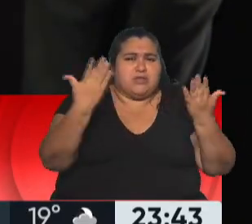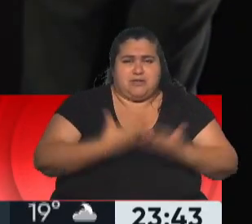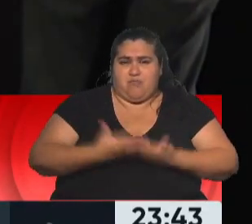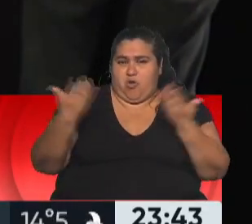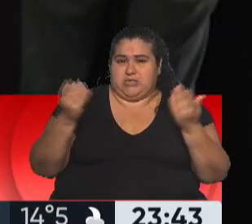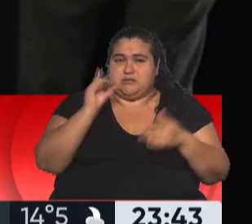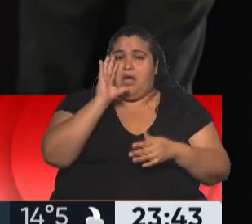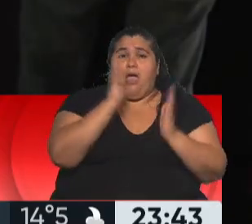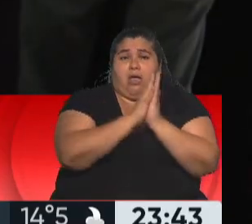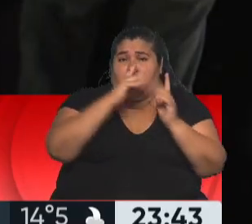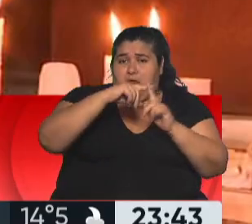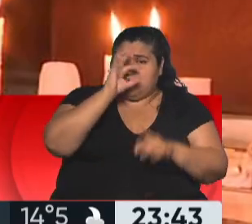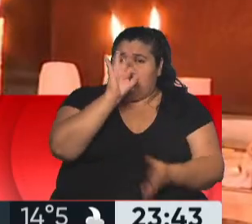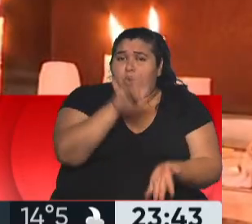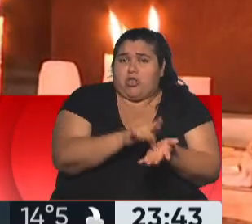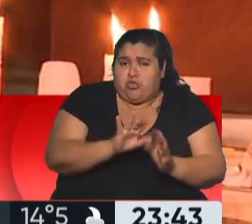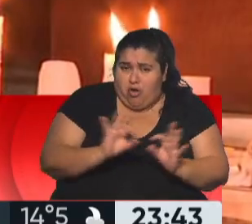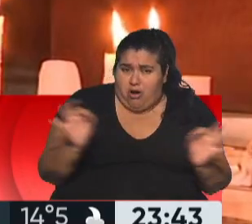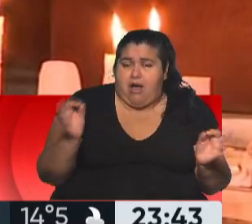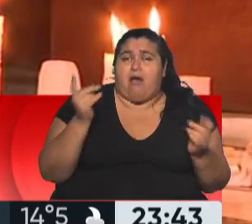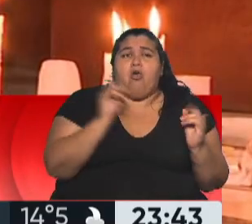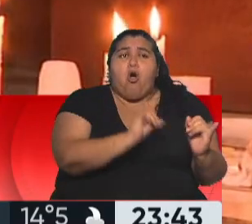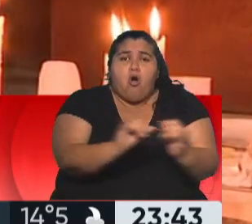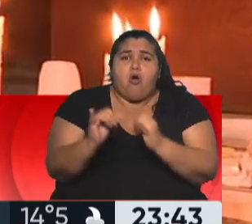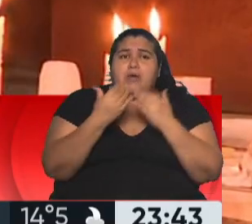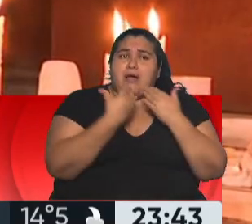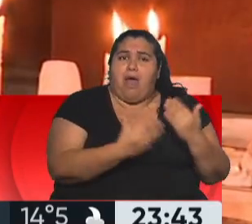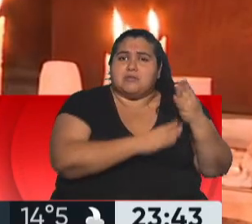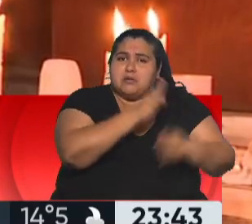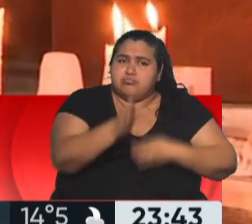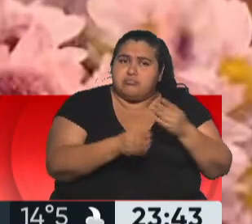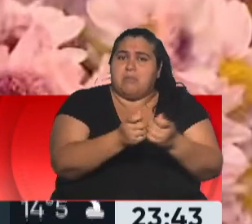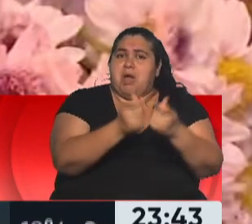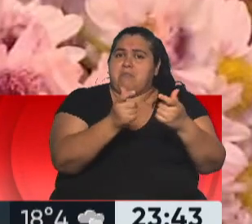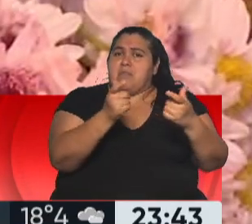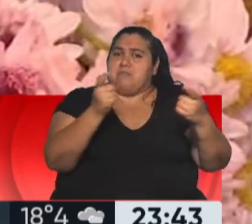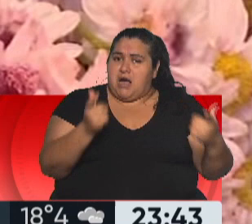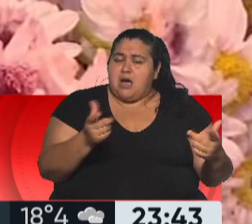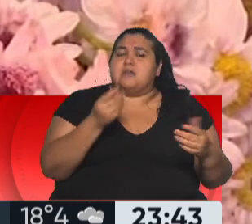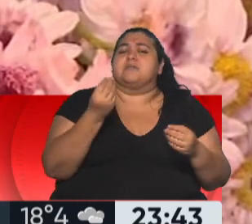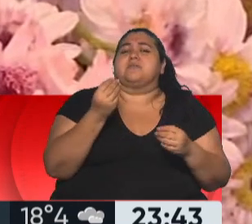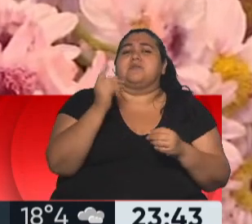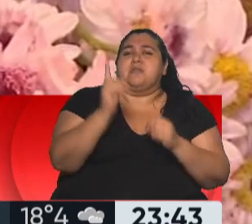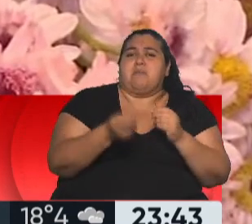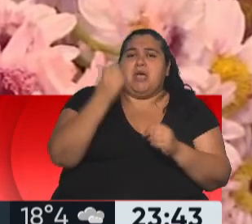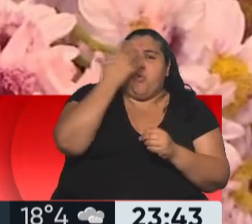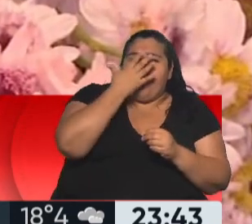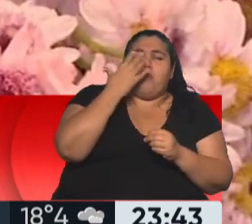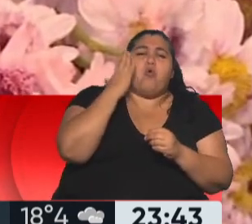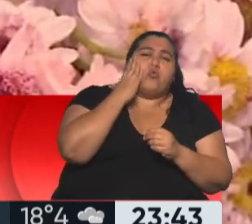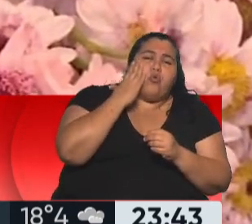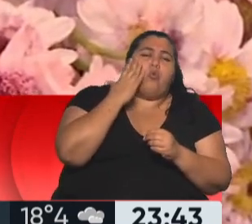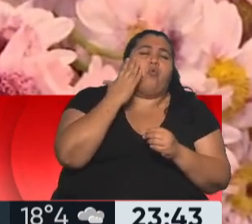iglesia ha tocado, ha hecho que muchos jóvenes se acercaran a la iglesia, mucha gente de diferentes etnias o diferentes